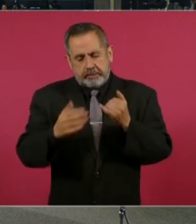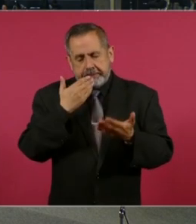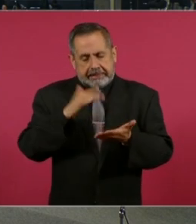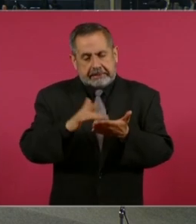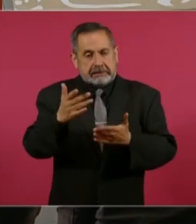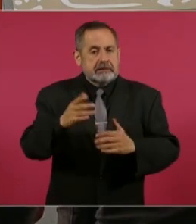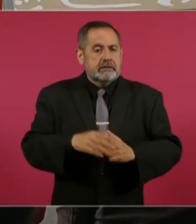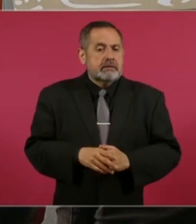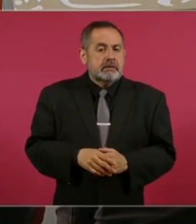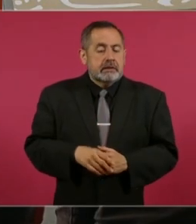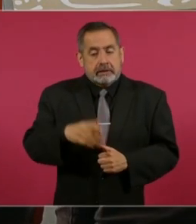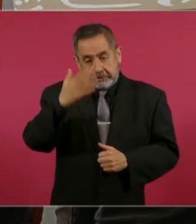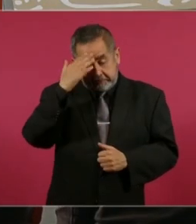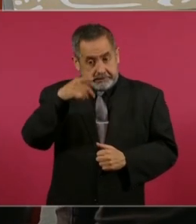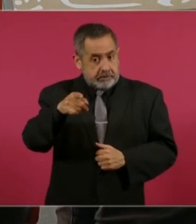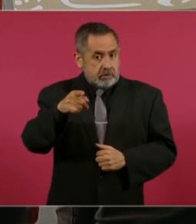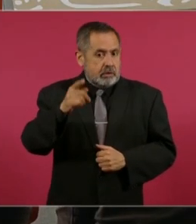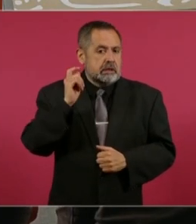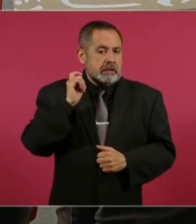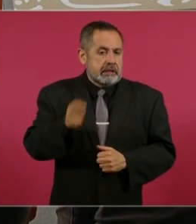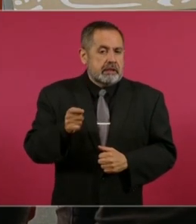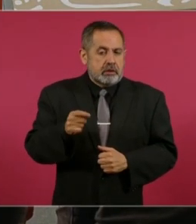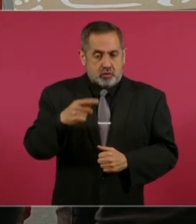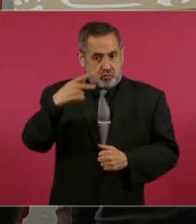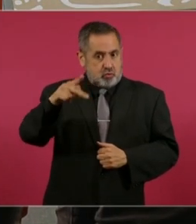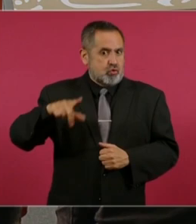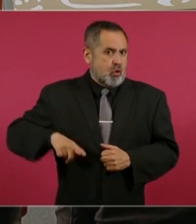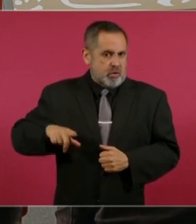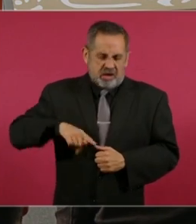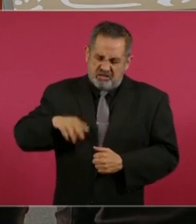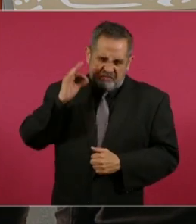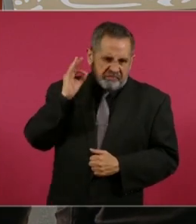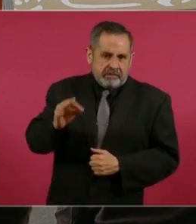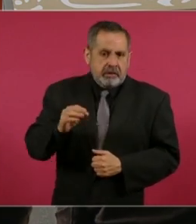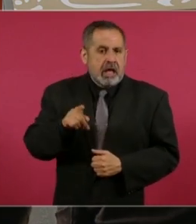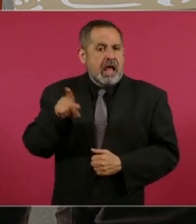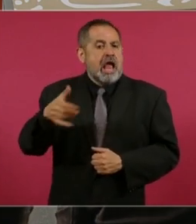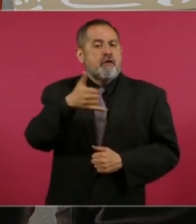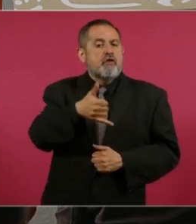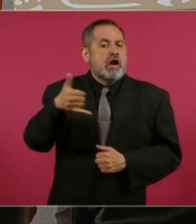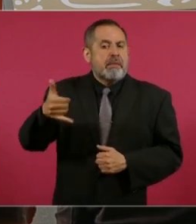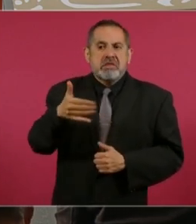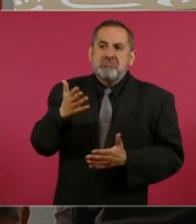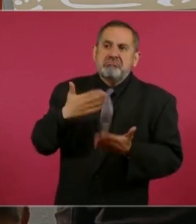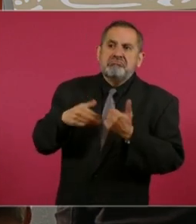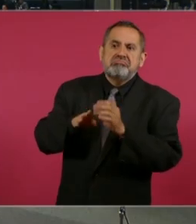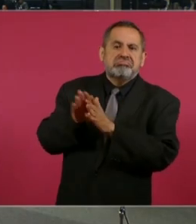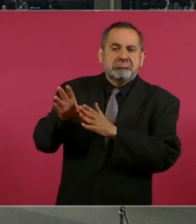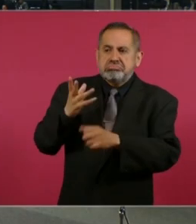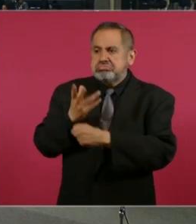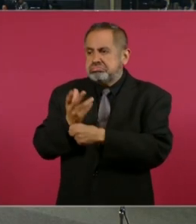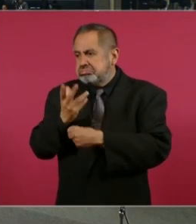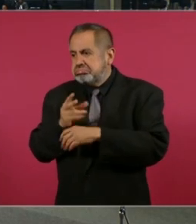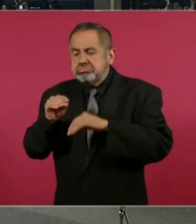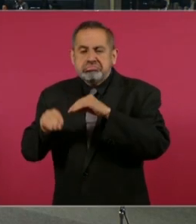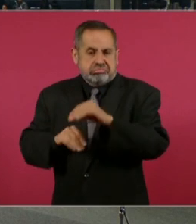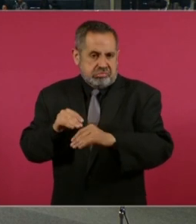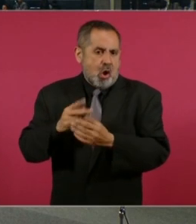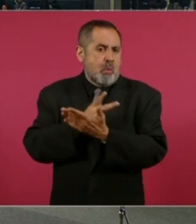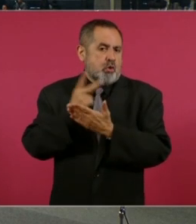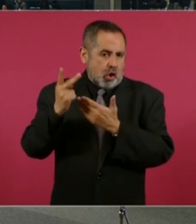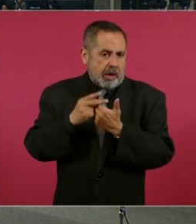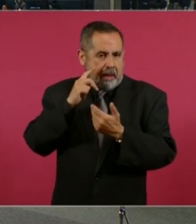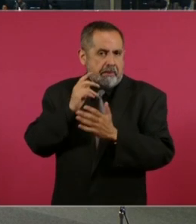porque uno de los grandes logros que ha habido en su gobierno es el Infonavit con el desarrollo y los programas